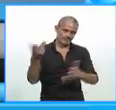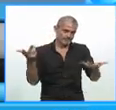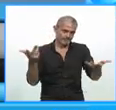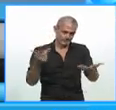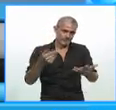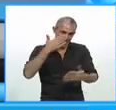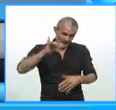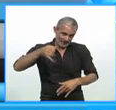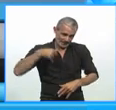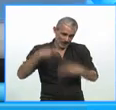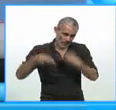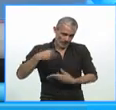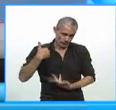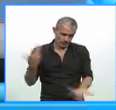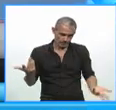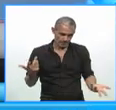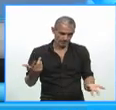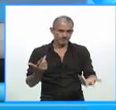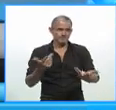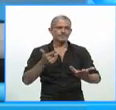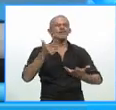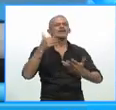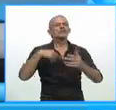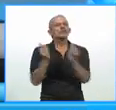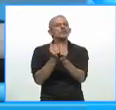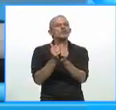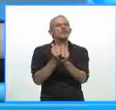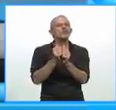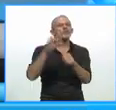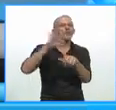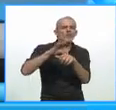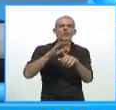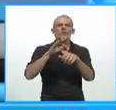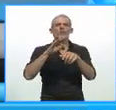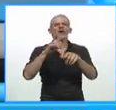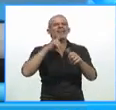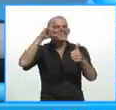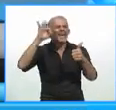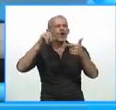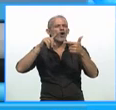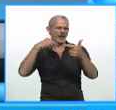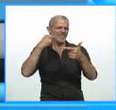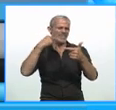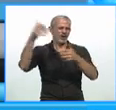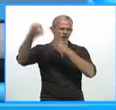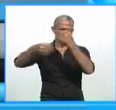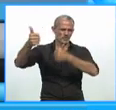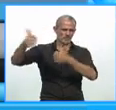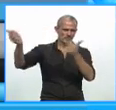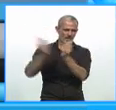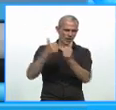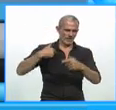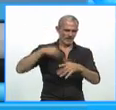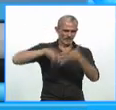salió todo bien. Que yo con Teo y Borja, mis otros hijos, tuve una relación excelente, sí, durante este periodo. Y